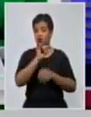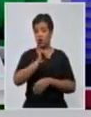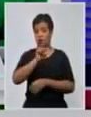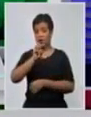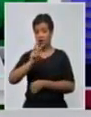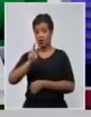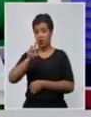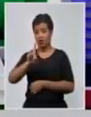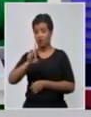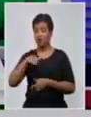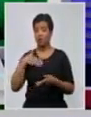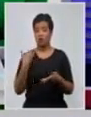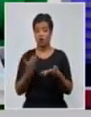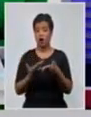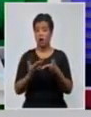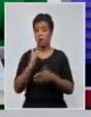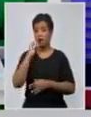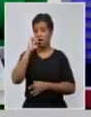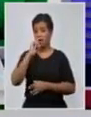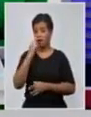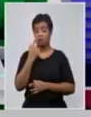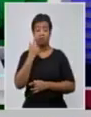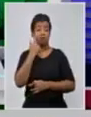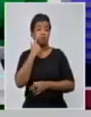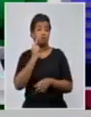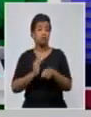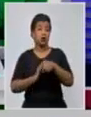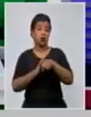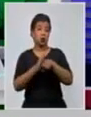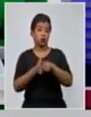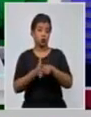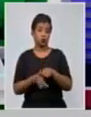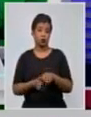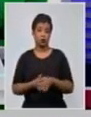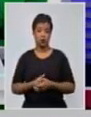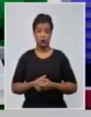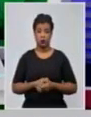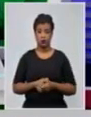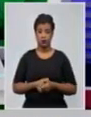10.931 muestras para el diagnóstico de COVID-19.